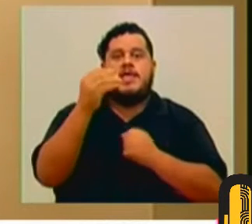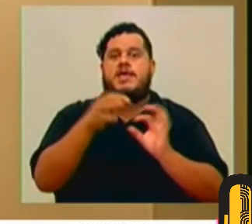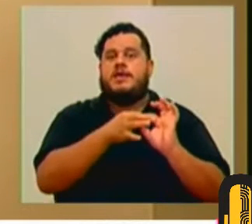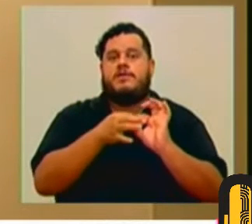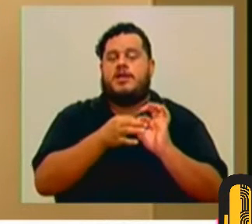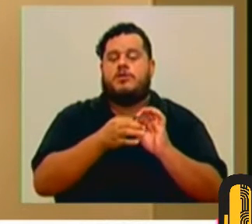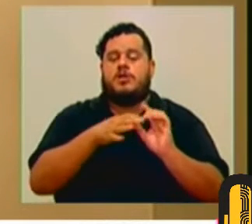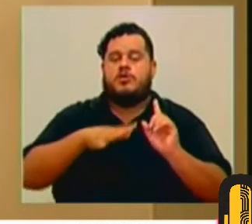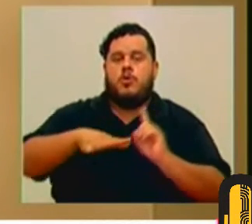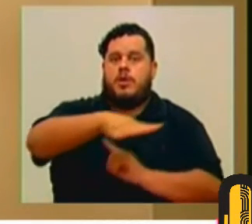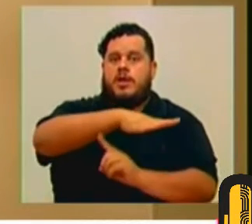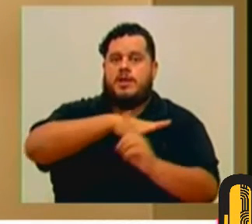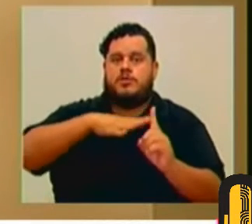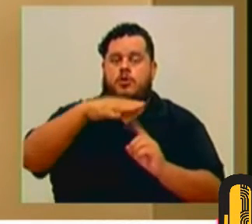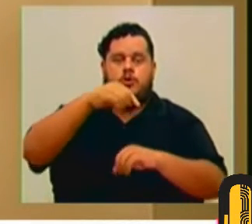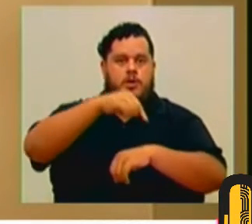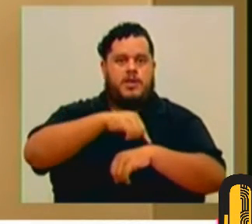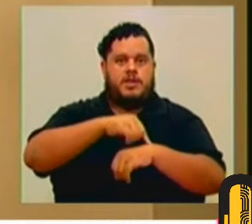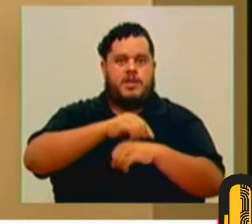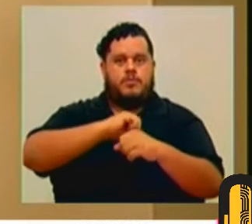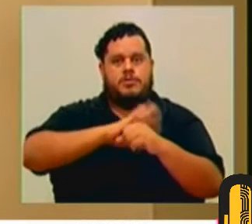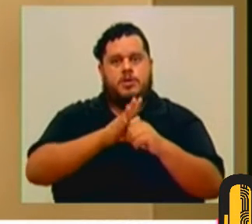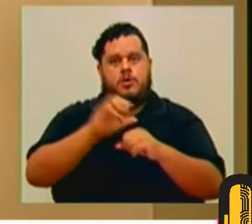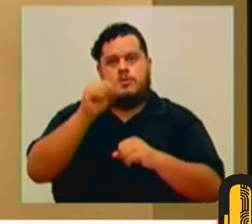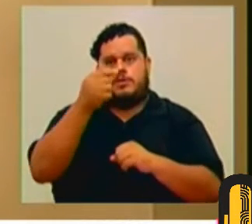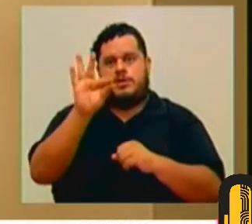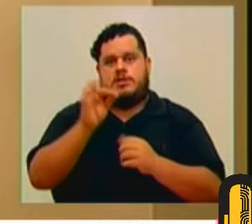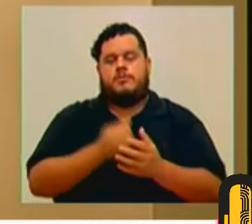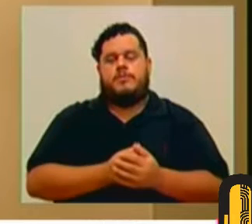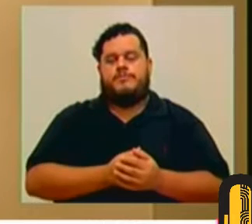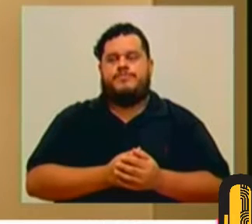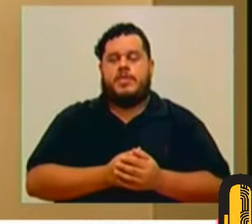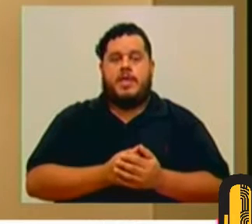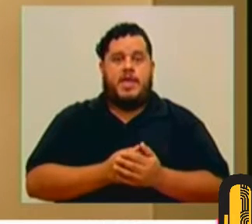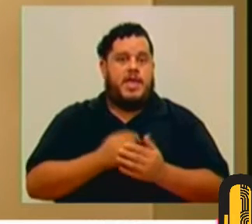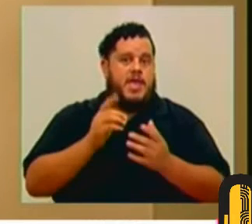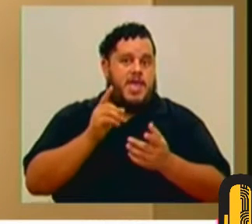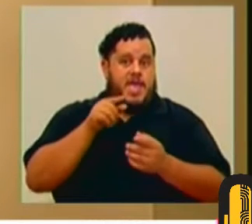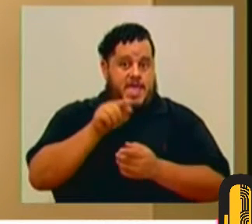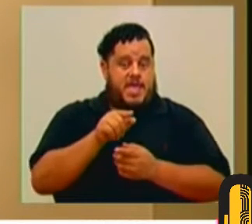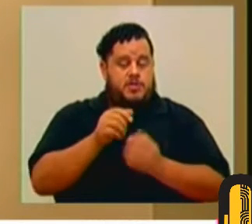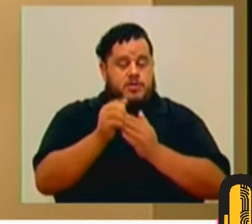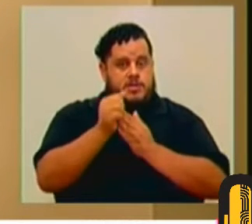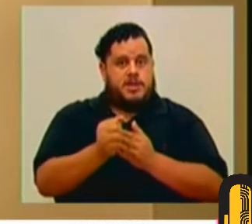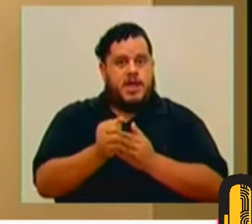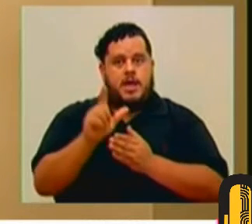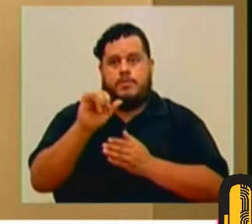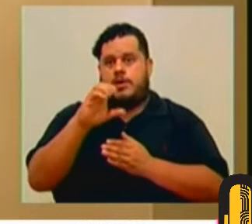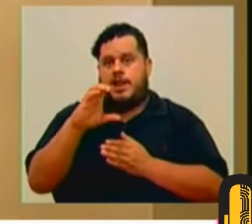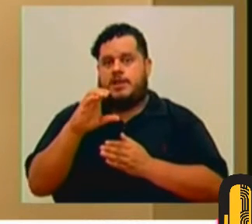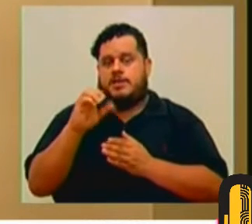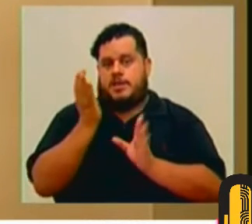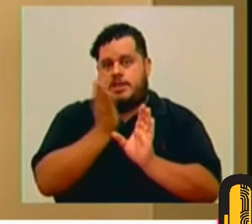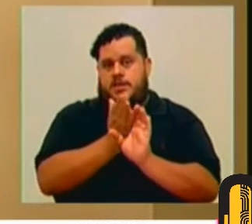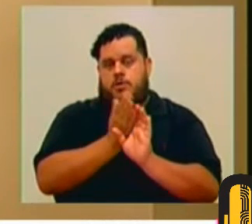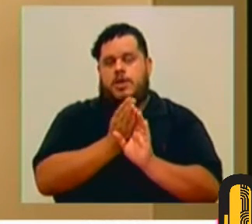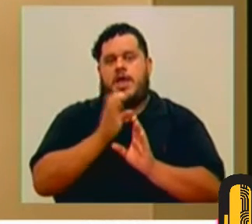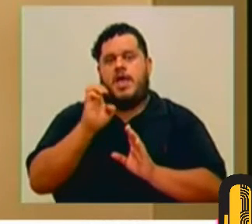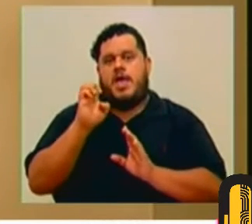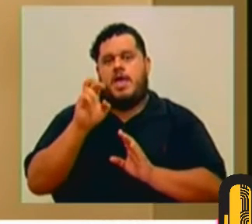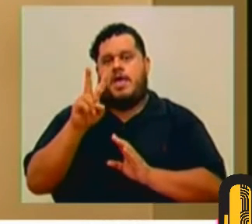el Entorno en Tiempos de COVID-19, el cual es dirigido por la licenciada en Psicología, Eva